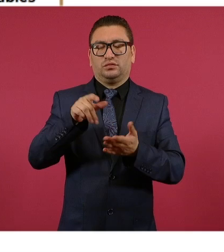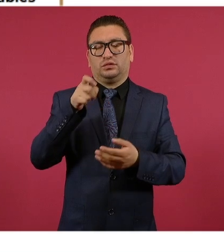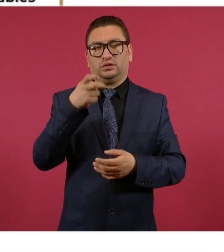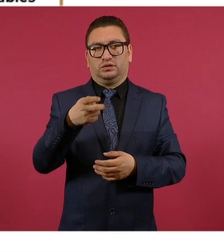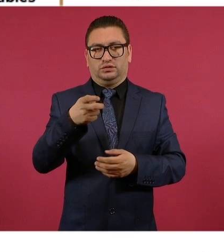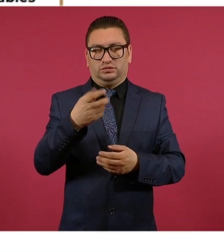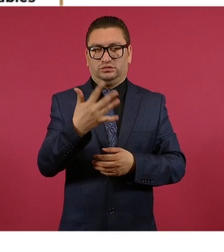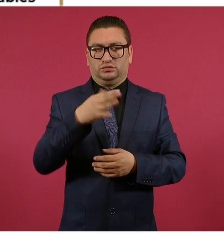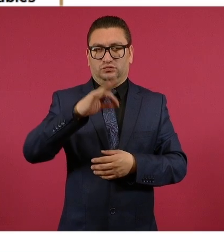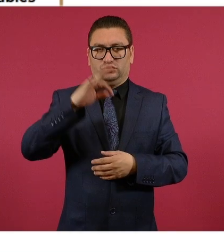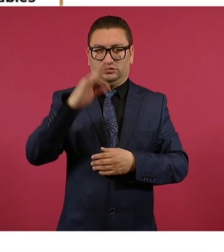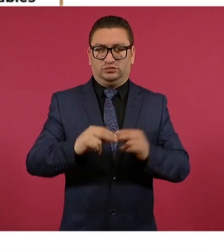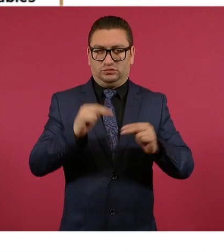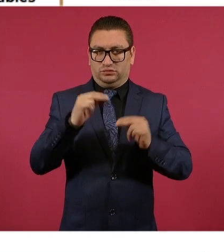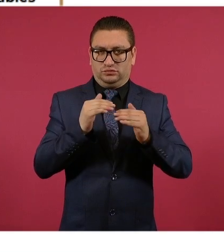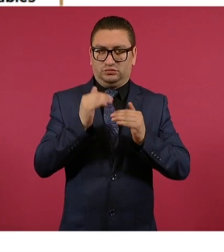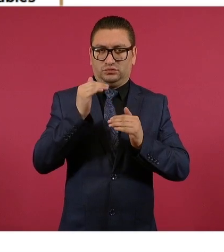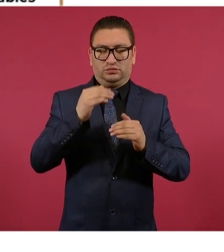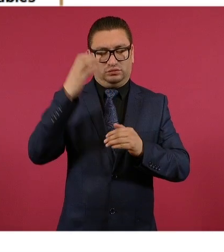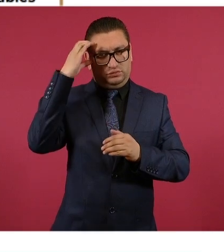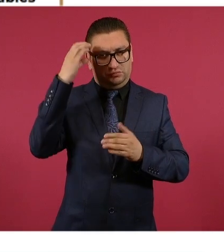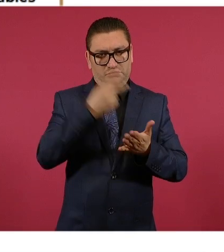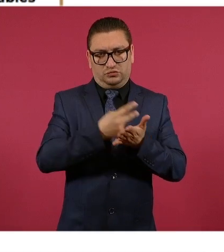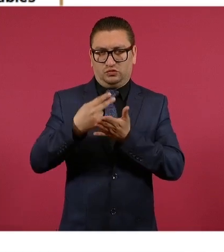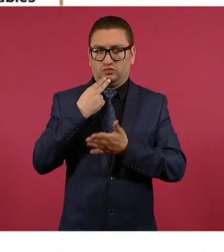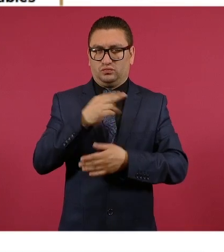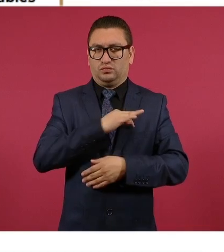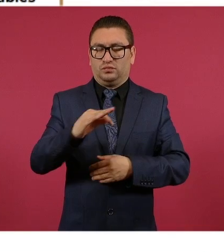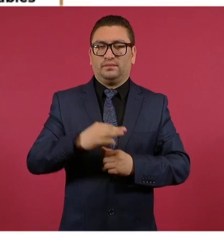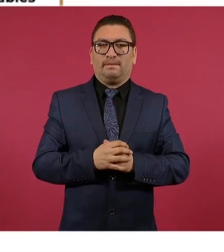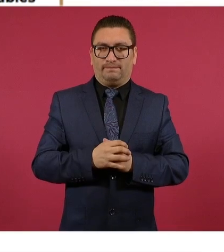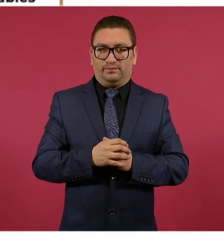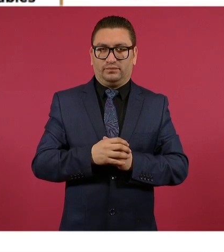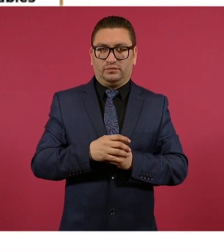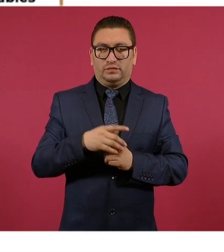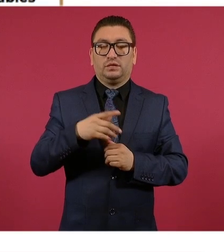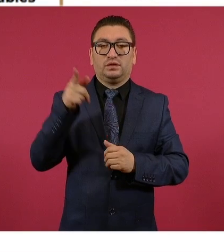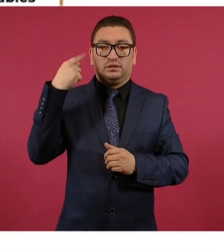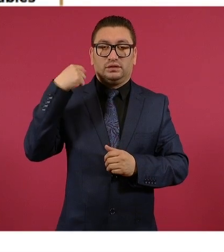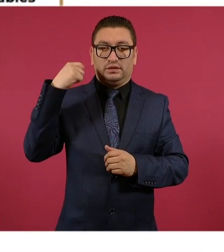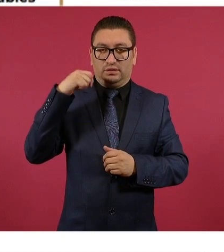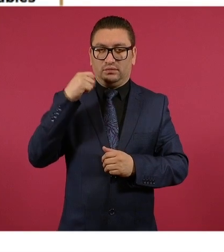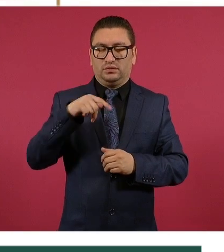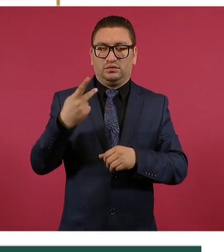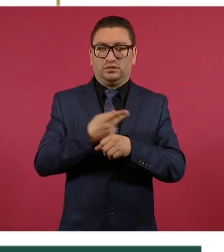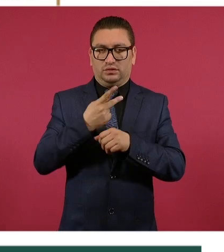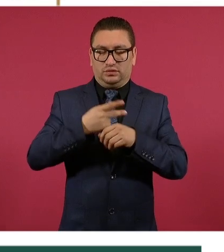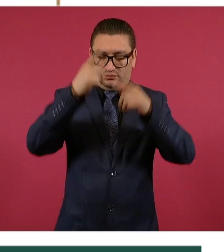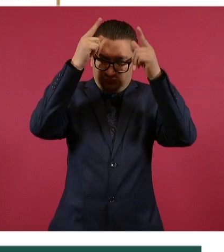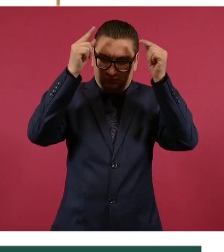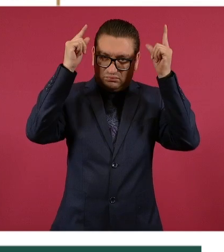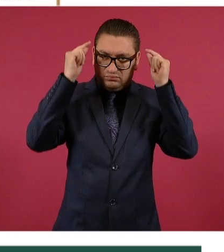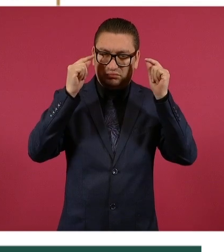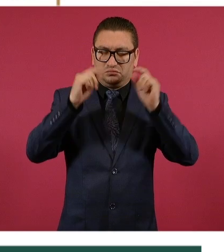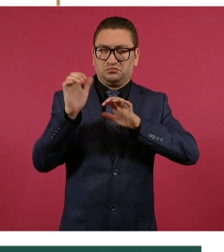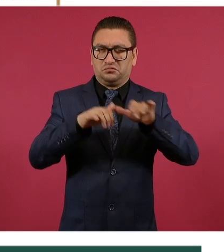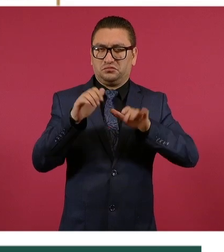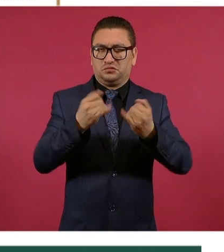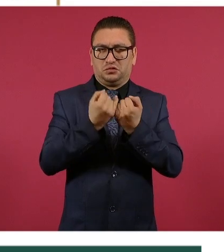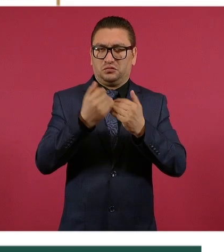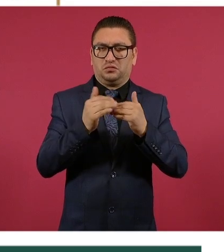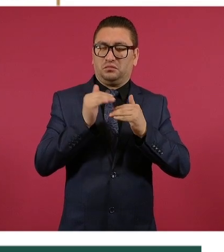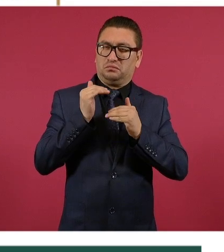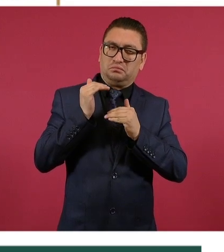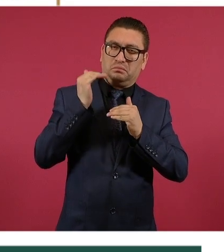incremento de 5% de las camas sensibles. En el caso de Tabasco, también se ha incrementado el personal de enfermería, es el estado